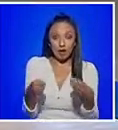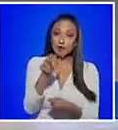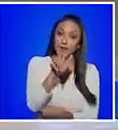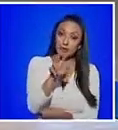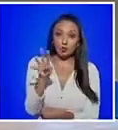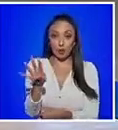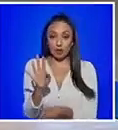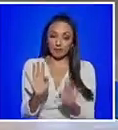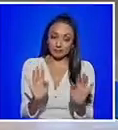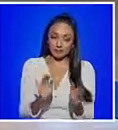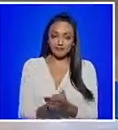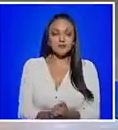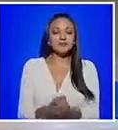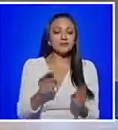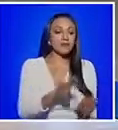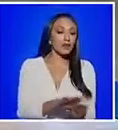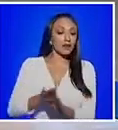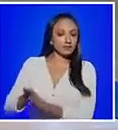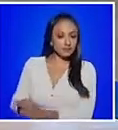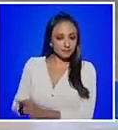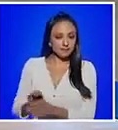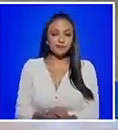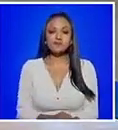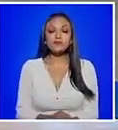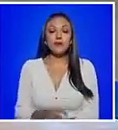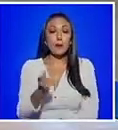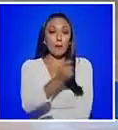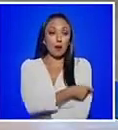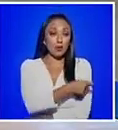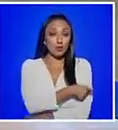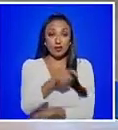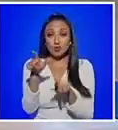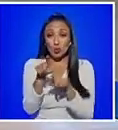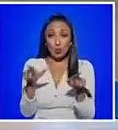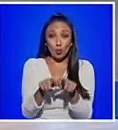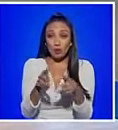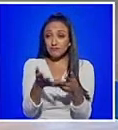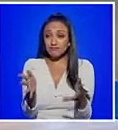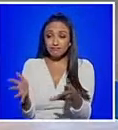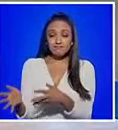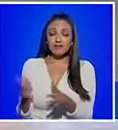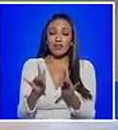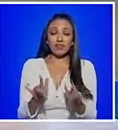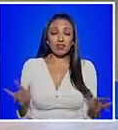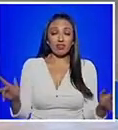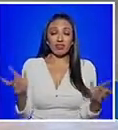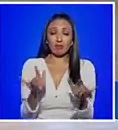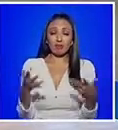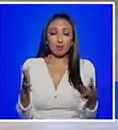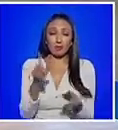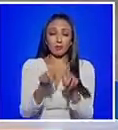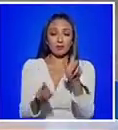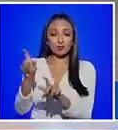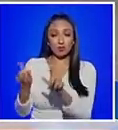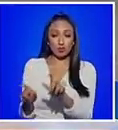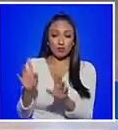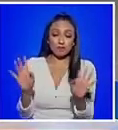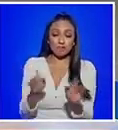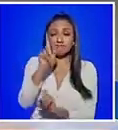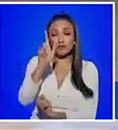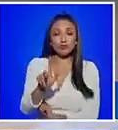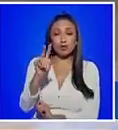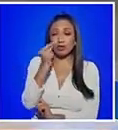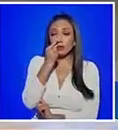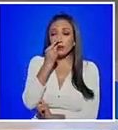4. Les contamos ahora que los centros de vacunación en Quito lucen vacíos. Pese al nivel de contagio, la gente ha perdido el interés